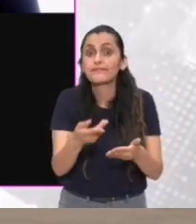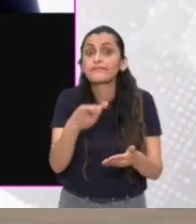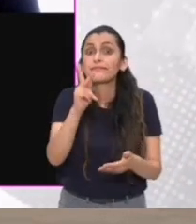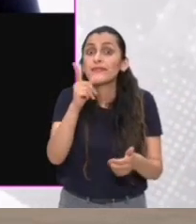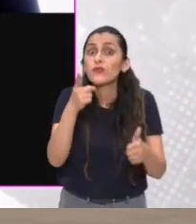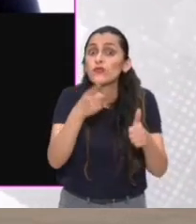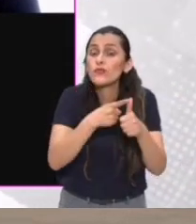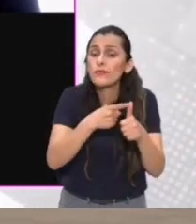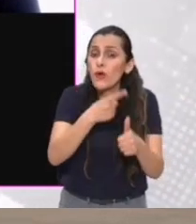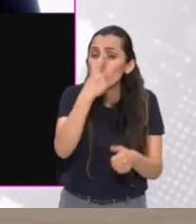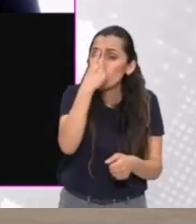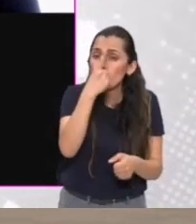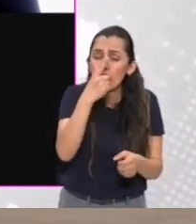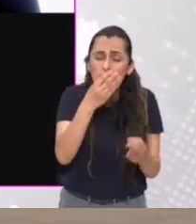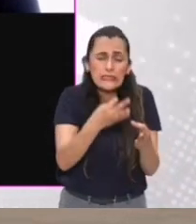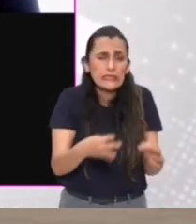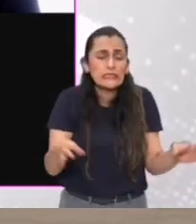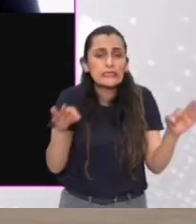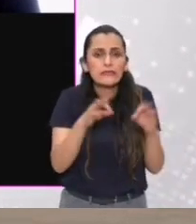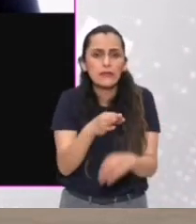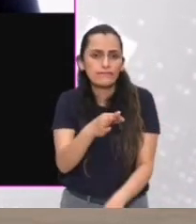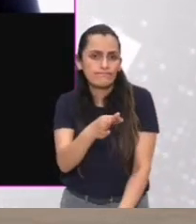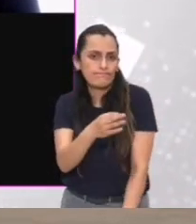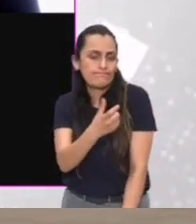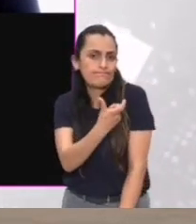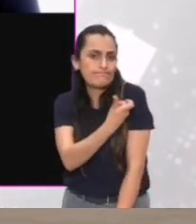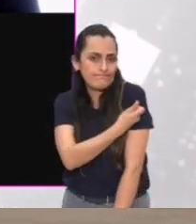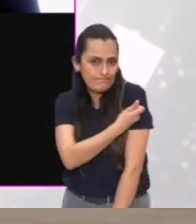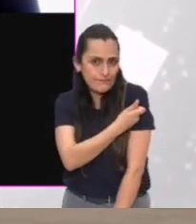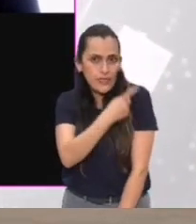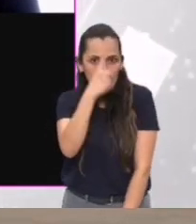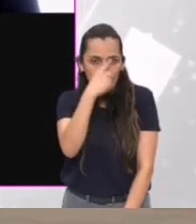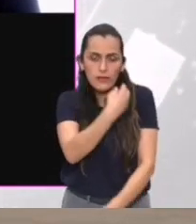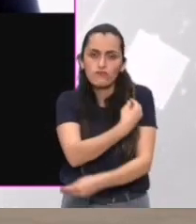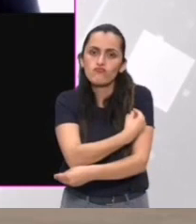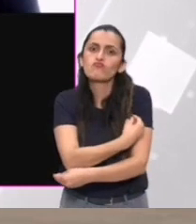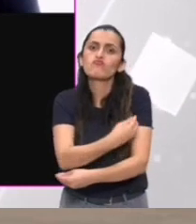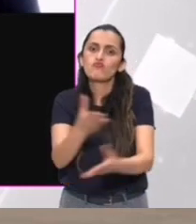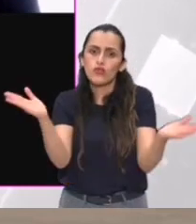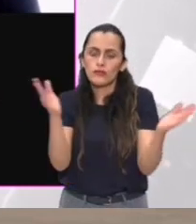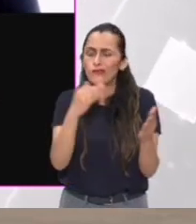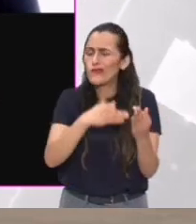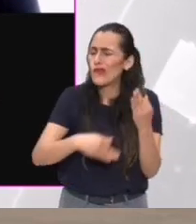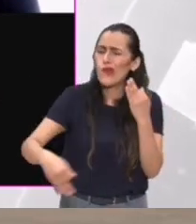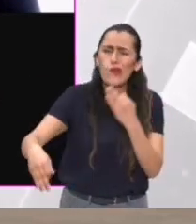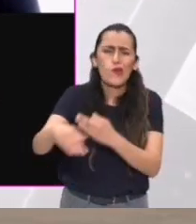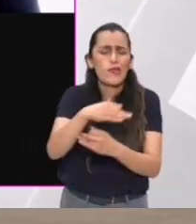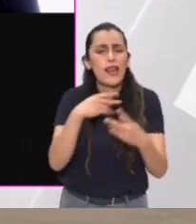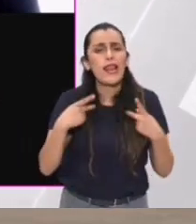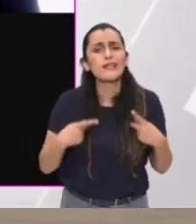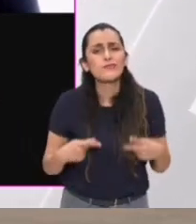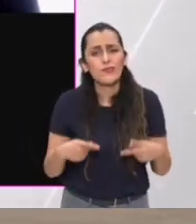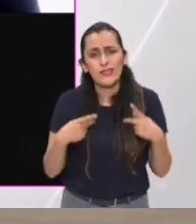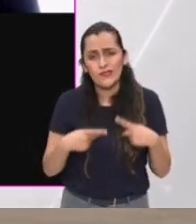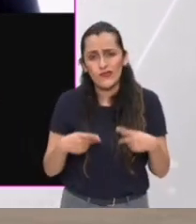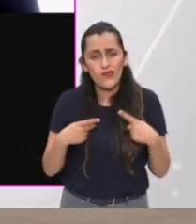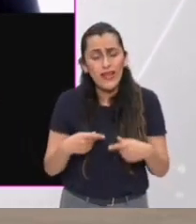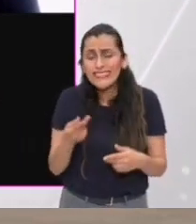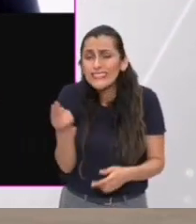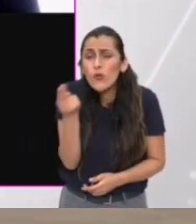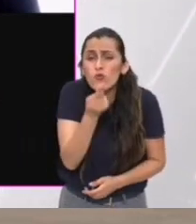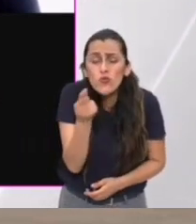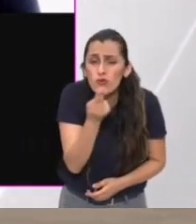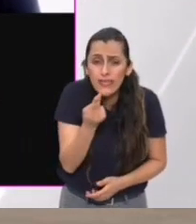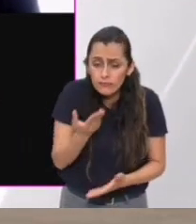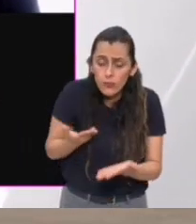cual no hemos hablado. Priorizar la vacunación contra COVID para todo el personal de salud público y privado es una propuesta, es una